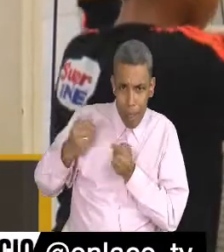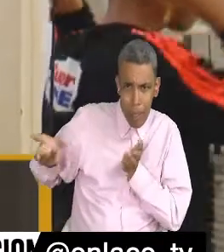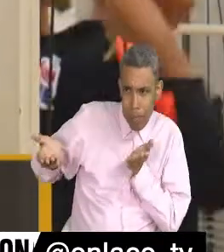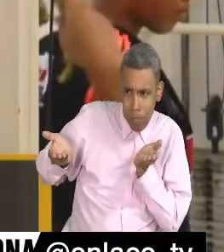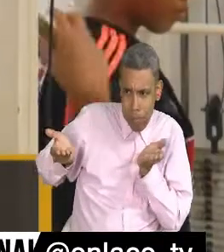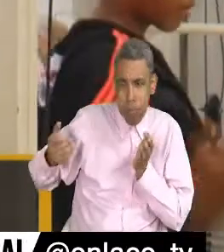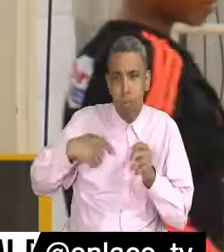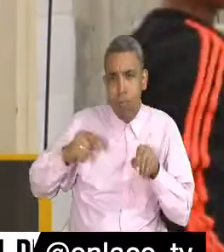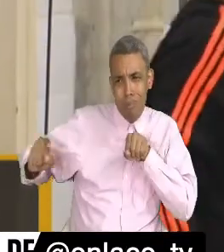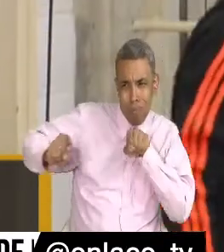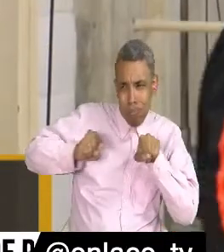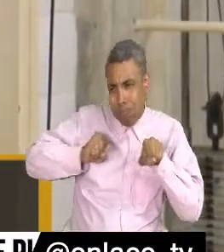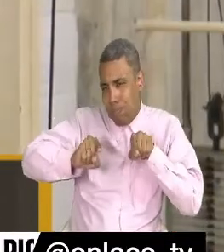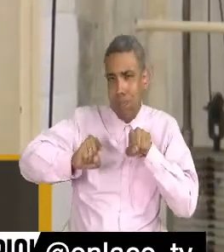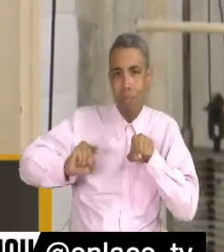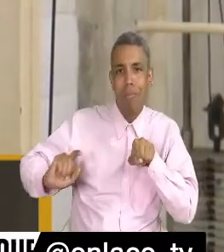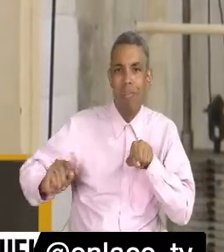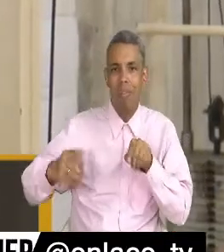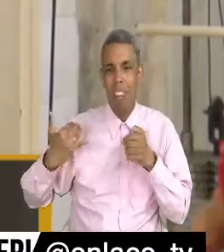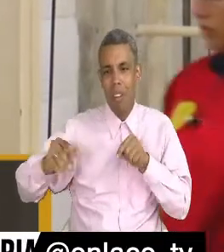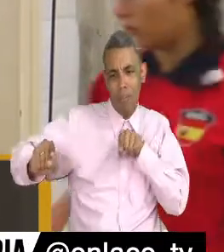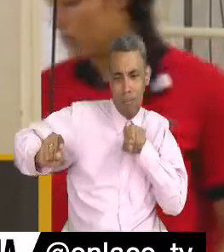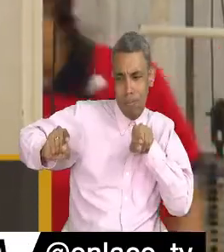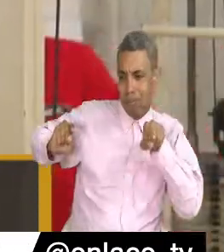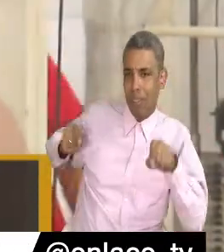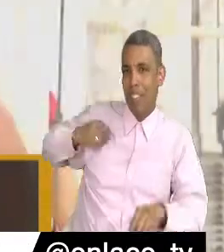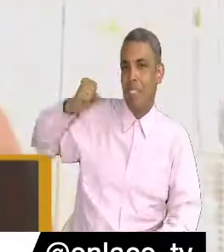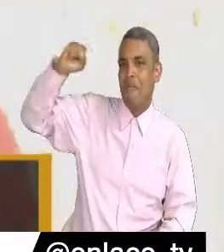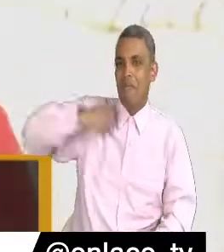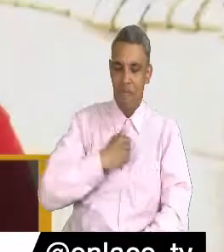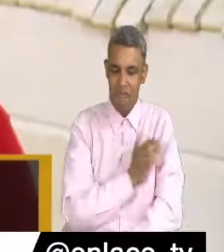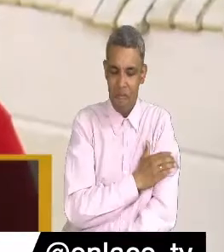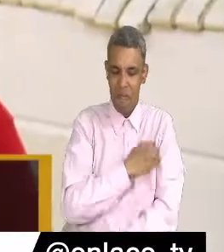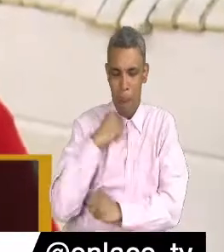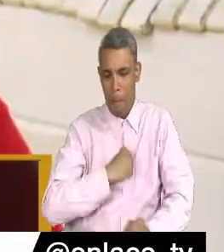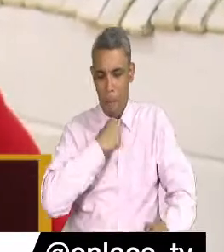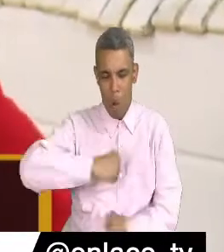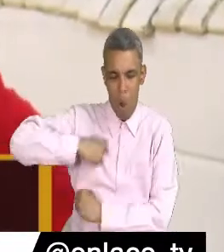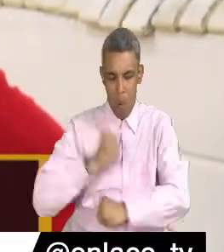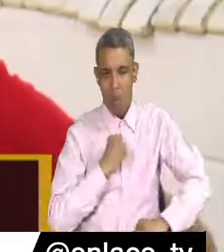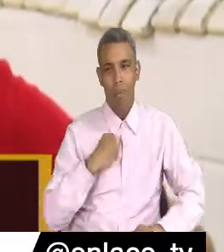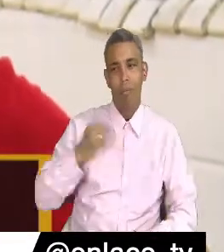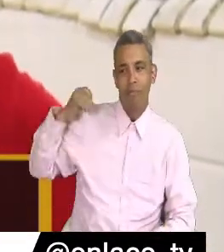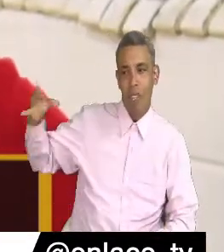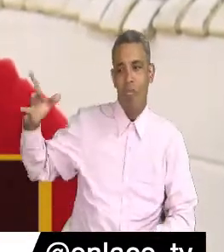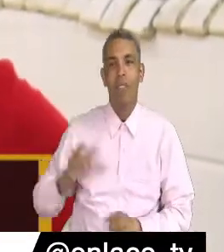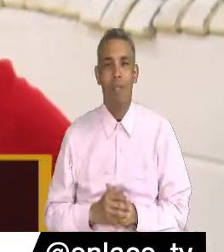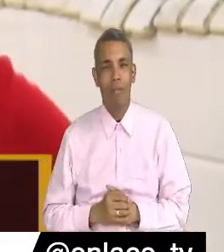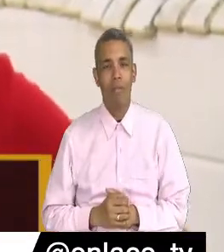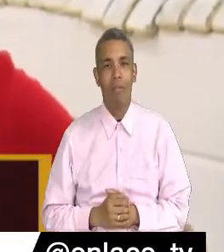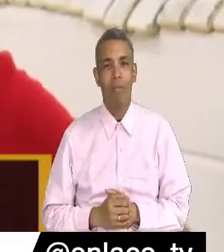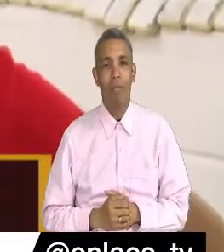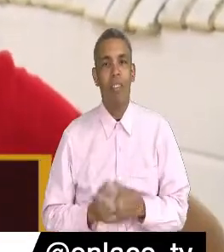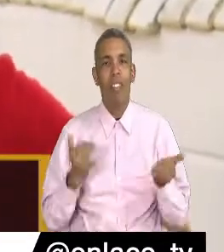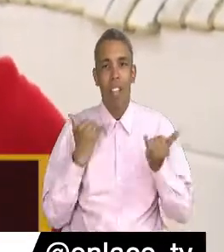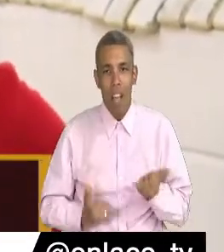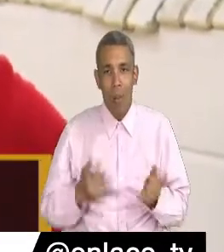me dio buen físico y buena fuerza para ganarle a él. Ahorita viene el suramericano, ya